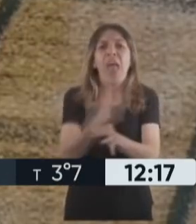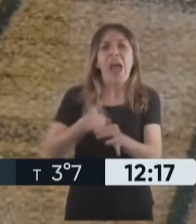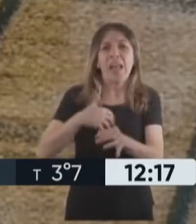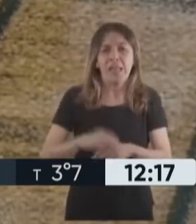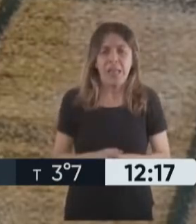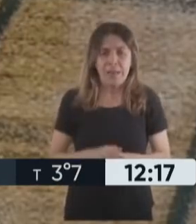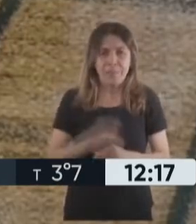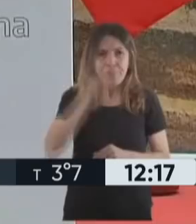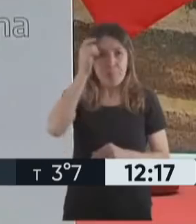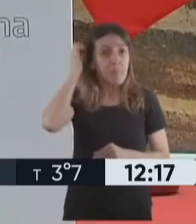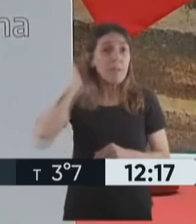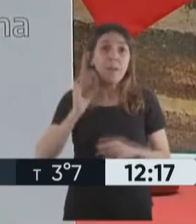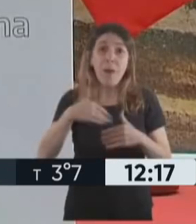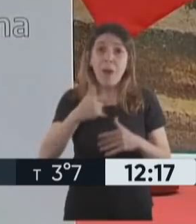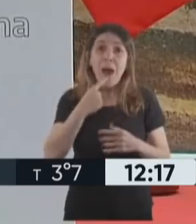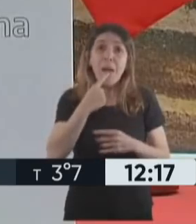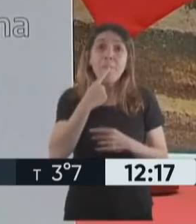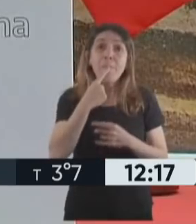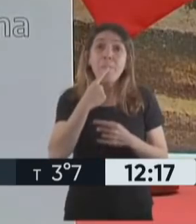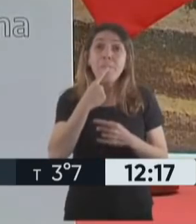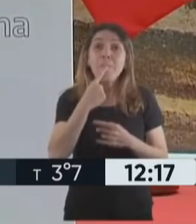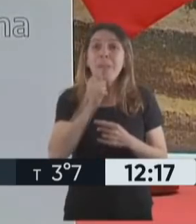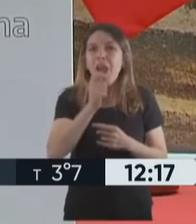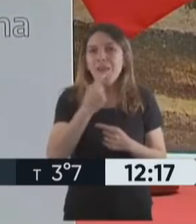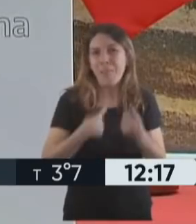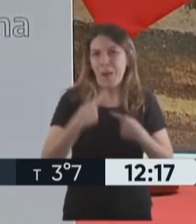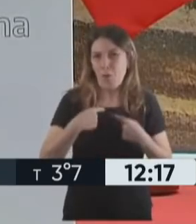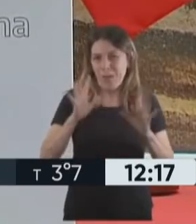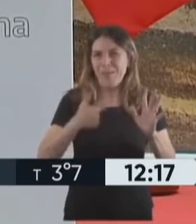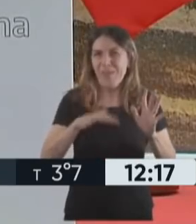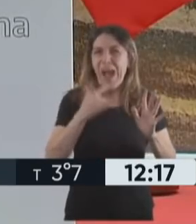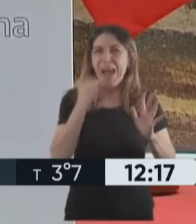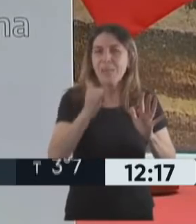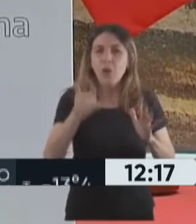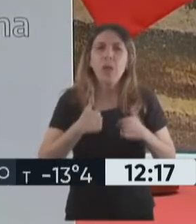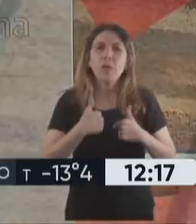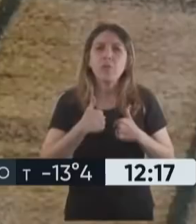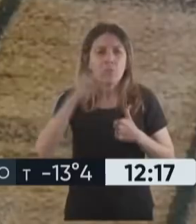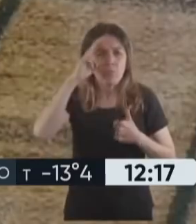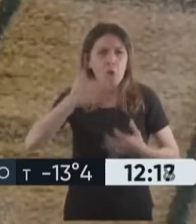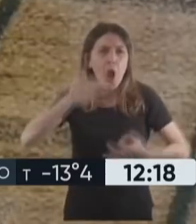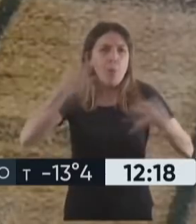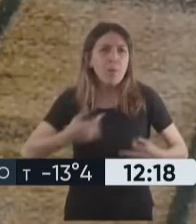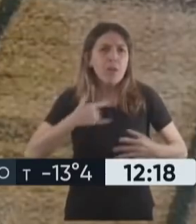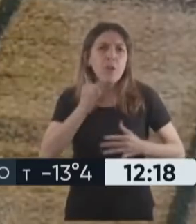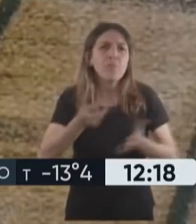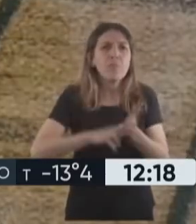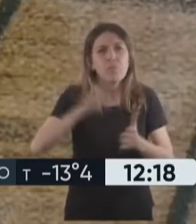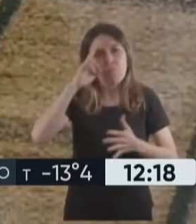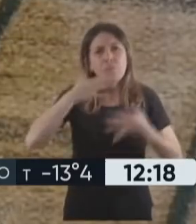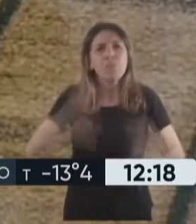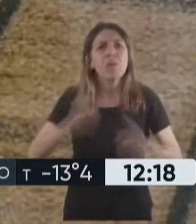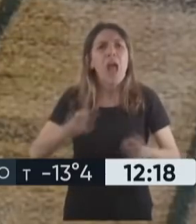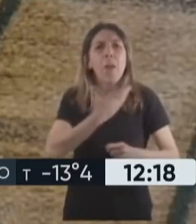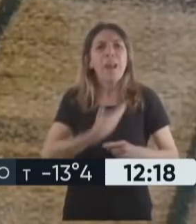antes de contestar las preguntas de la prensa quiero reiterar mi compromiso como presidente de chile también el de